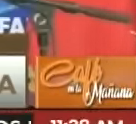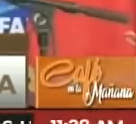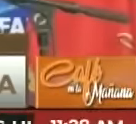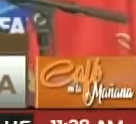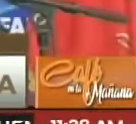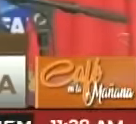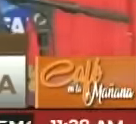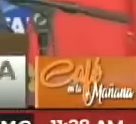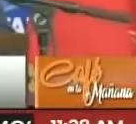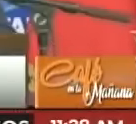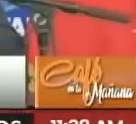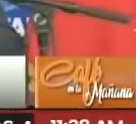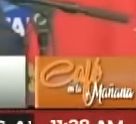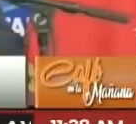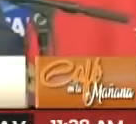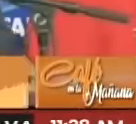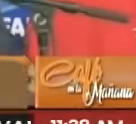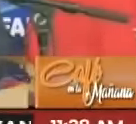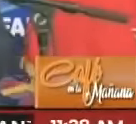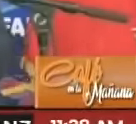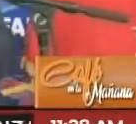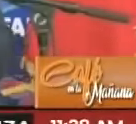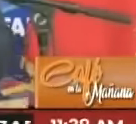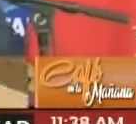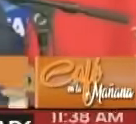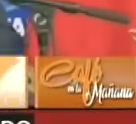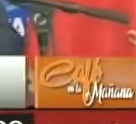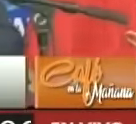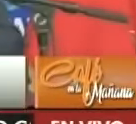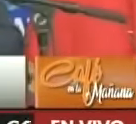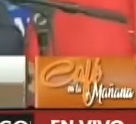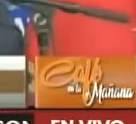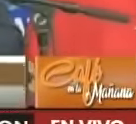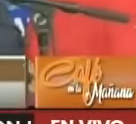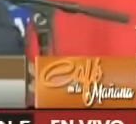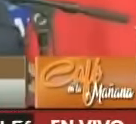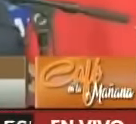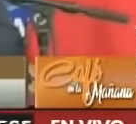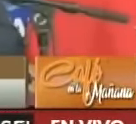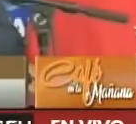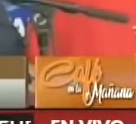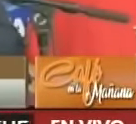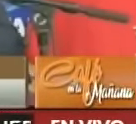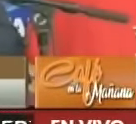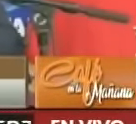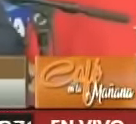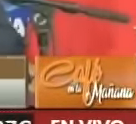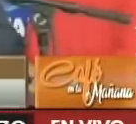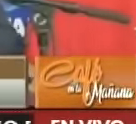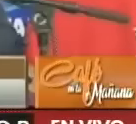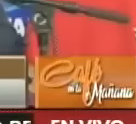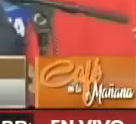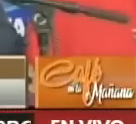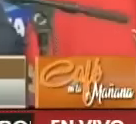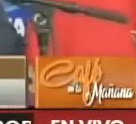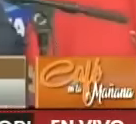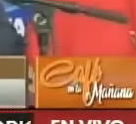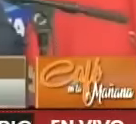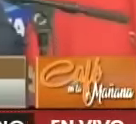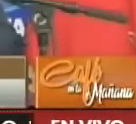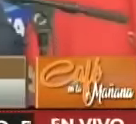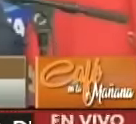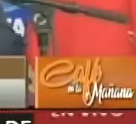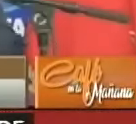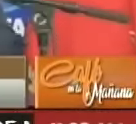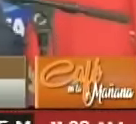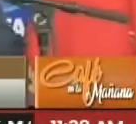lo que intentaron hacer, impedir por una vía transnacional totalmente aborrecible